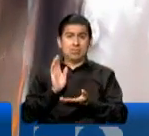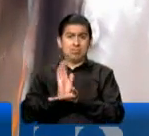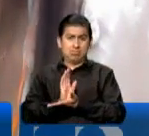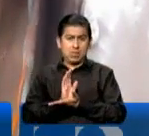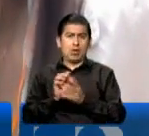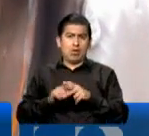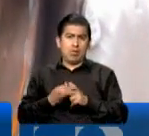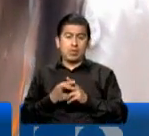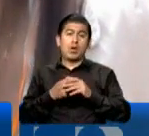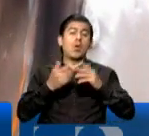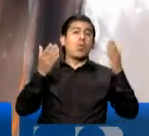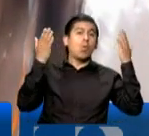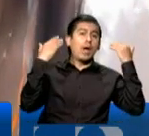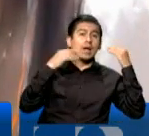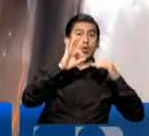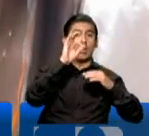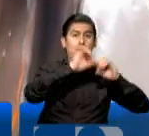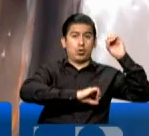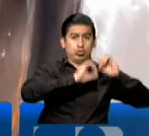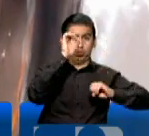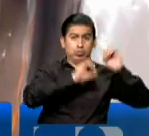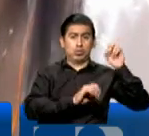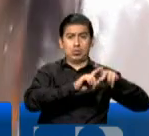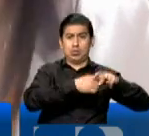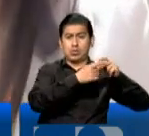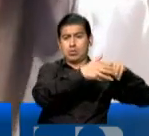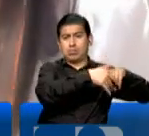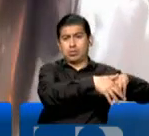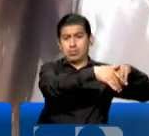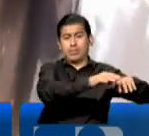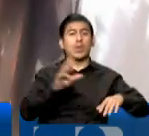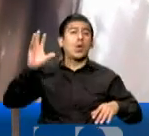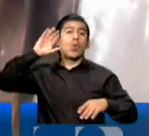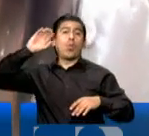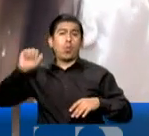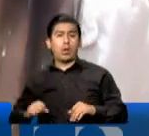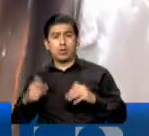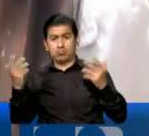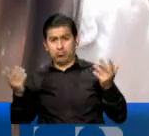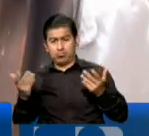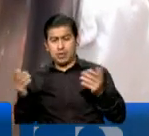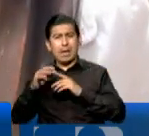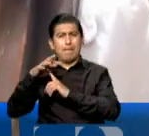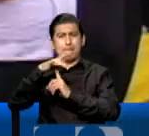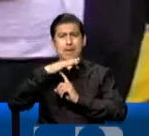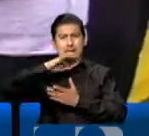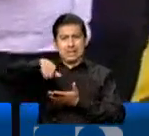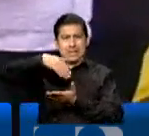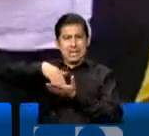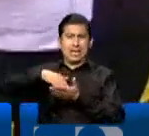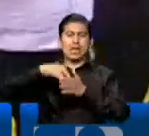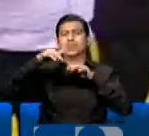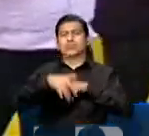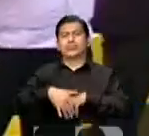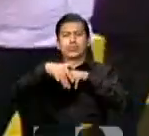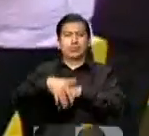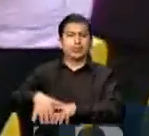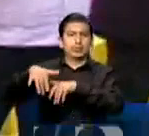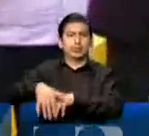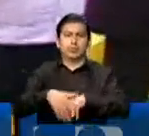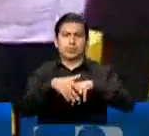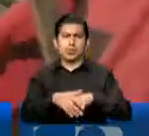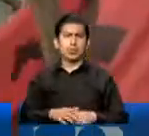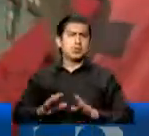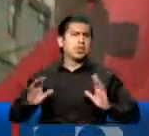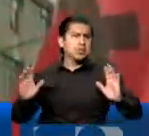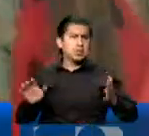Guayaquil está en la 9 de octubre, Parque Centenario, en Cuenca está en el Parque Central. A pesar de que aseguran que las